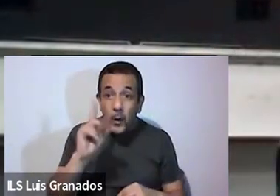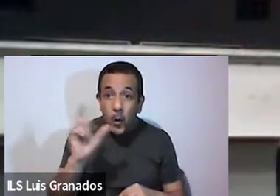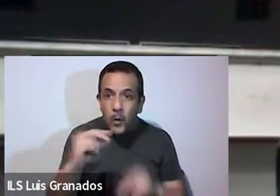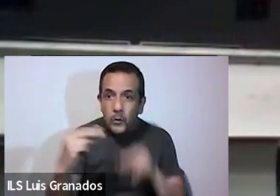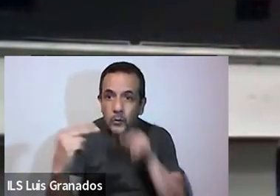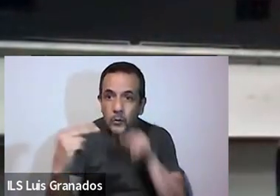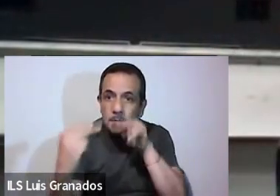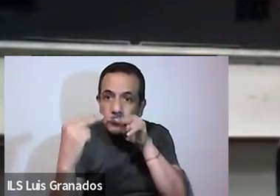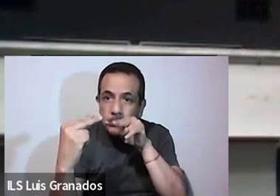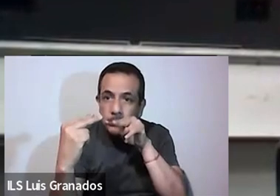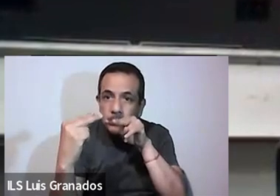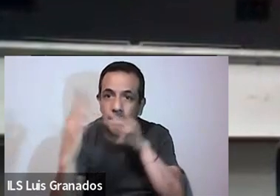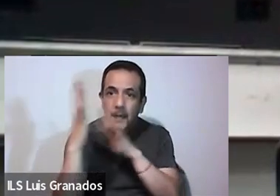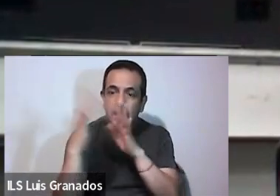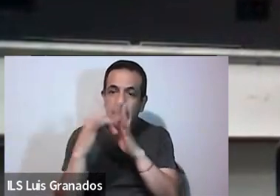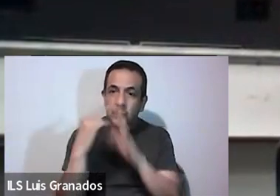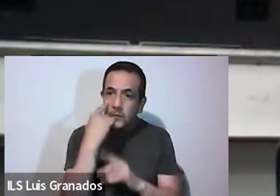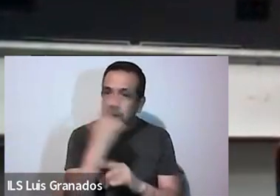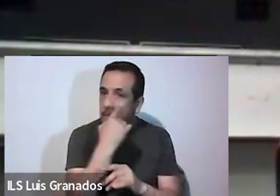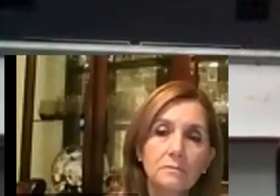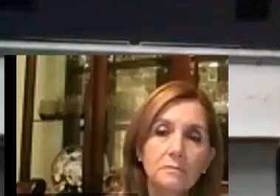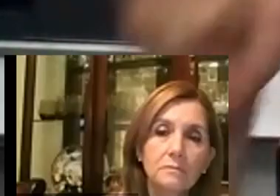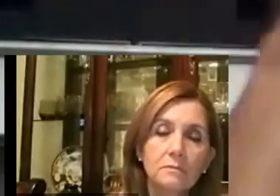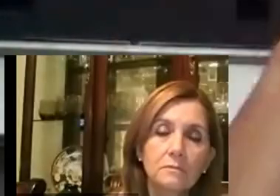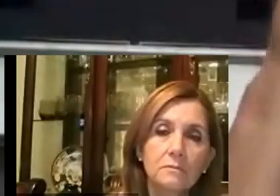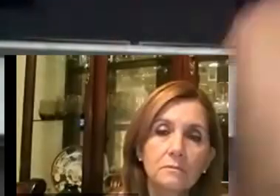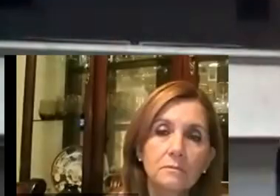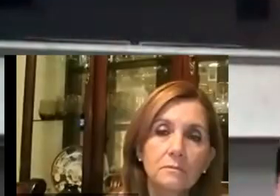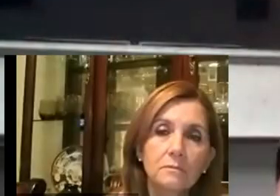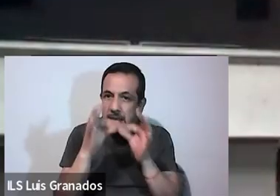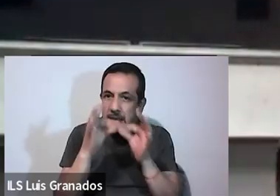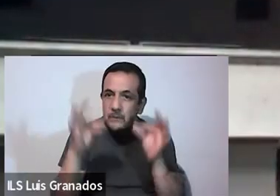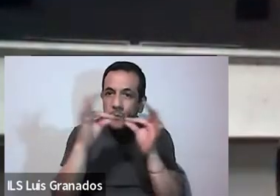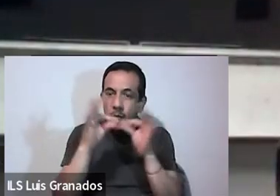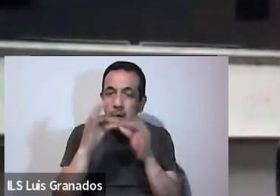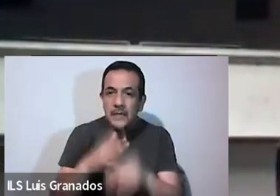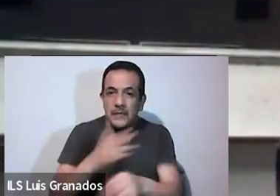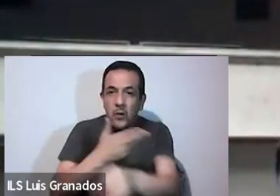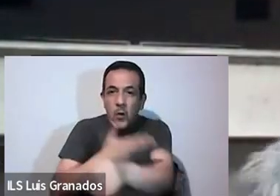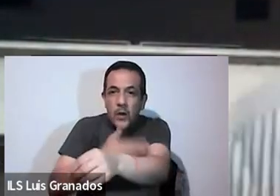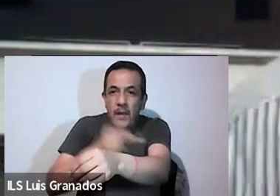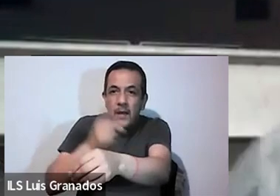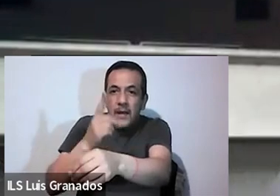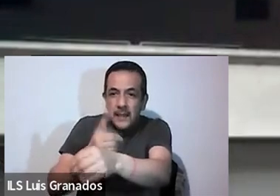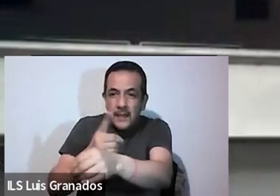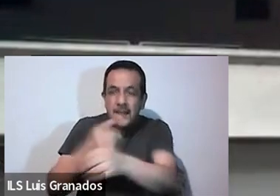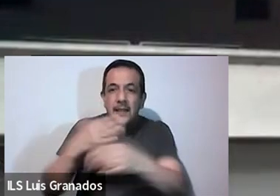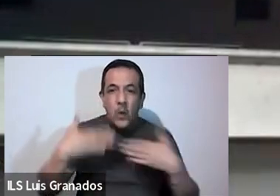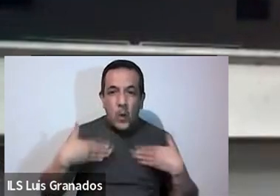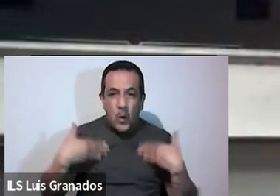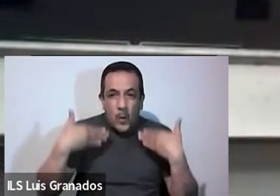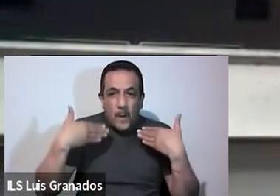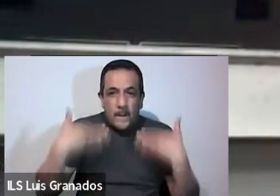del Señor, es un momento de verdad, es un momento de honestidad. Y yo creo que ahorita la